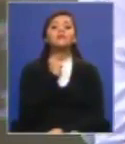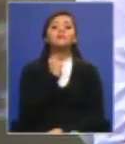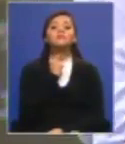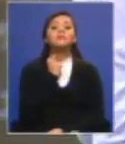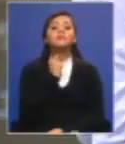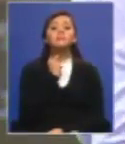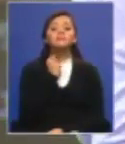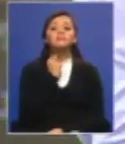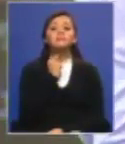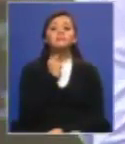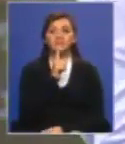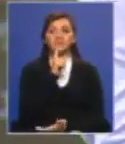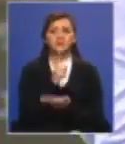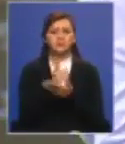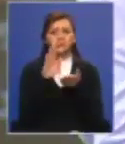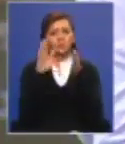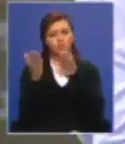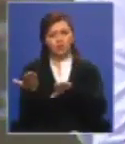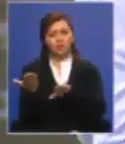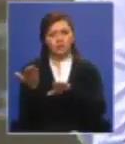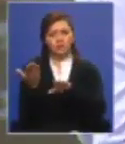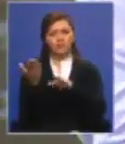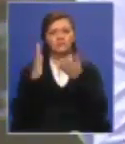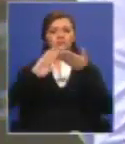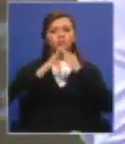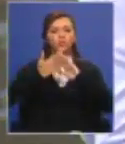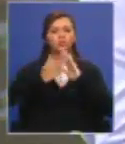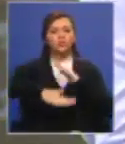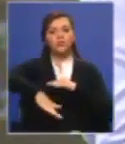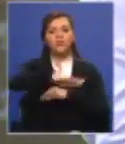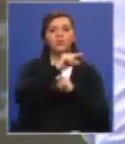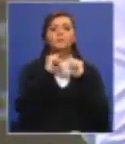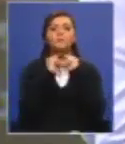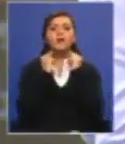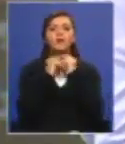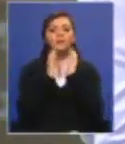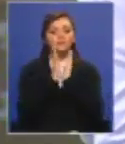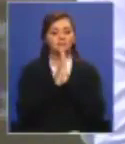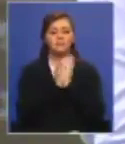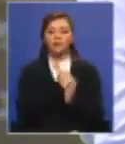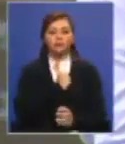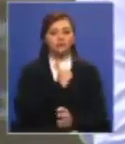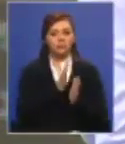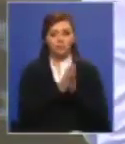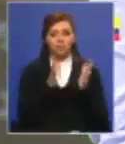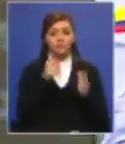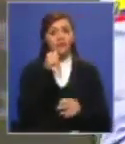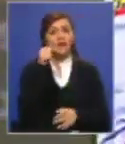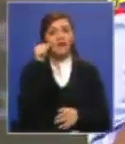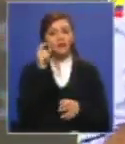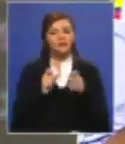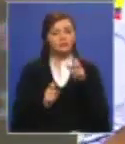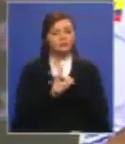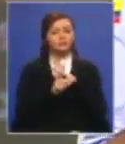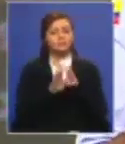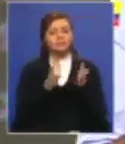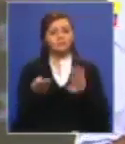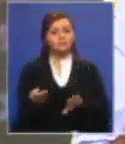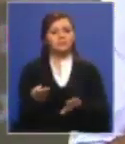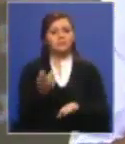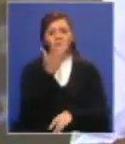en luta al Ecuador, en luta a la comunidad salesiana, nos dejó el día de ayer después de